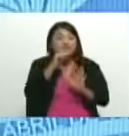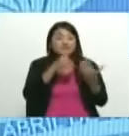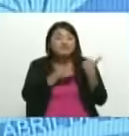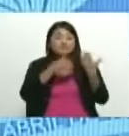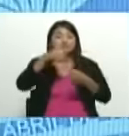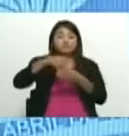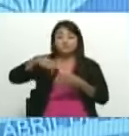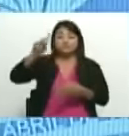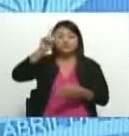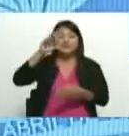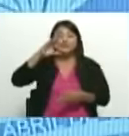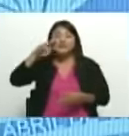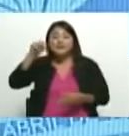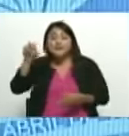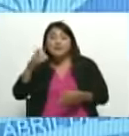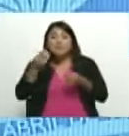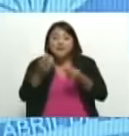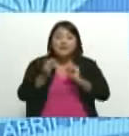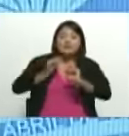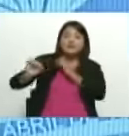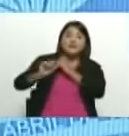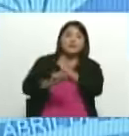Electoral para evitarse esta barbaridad.